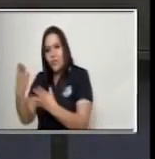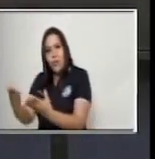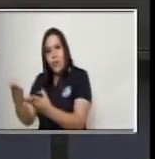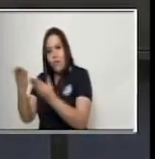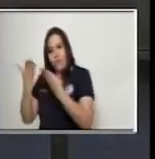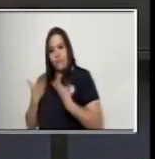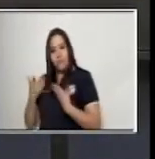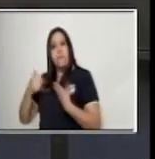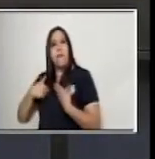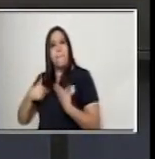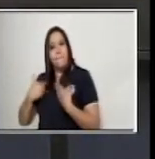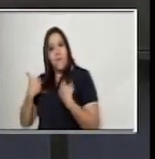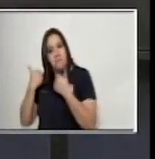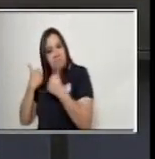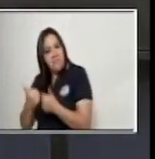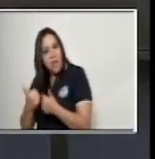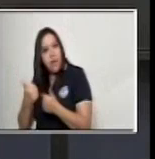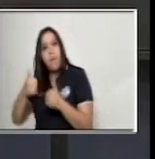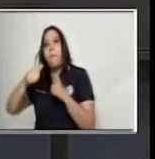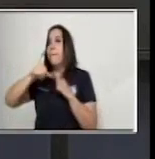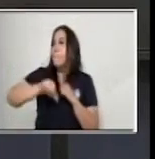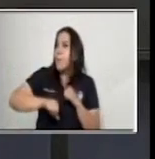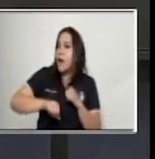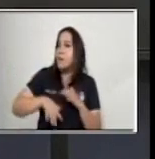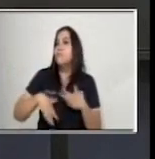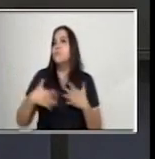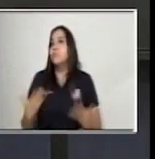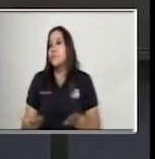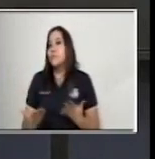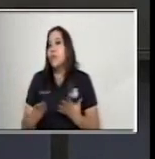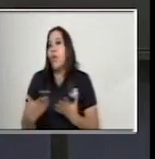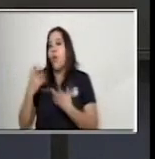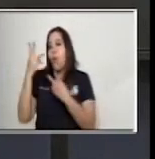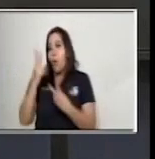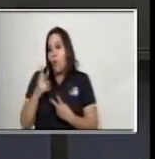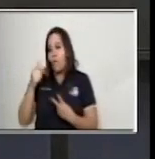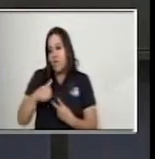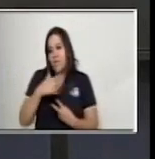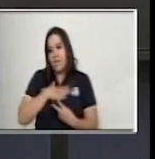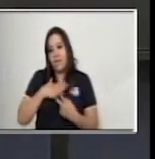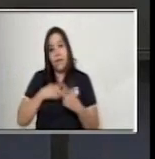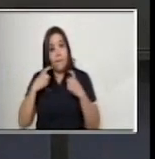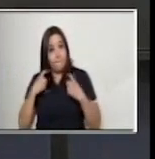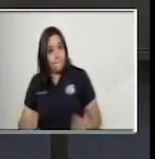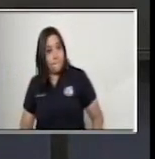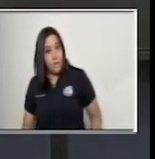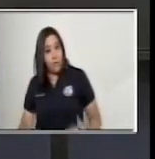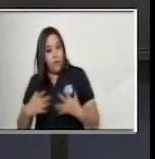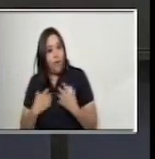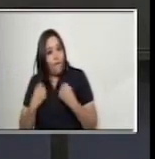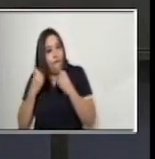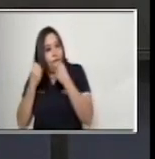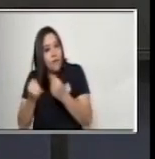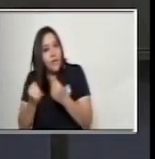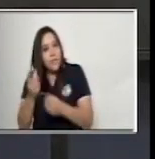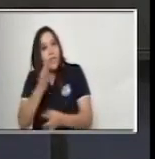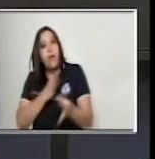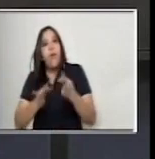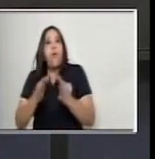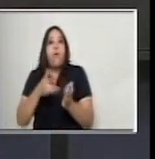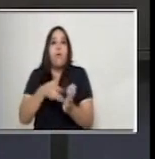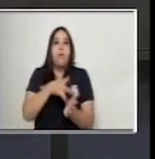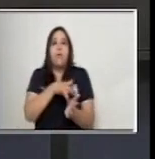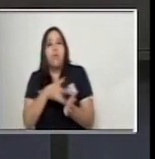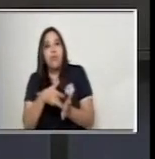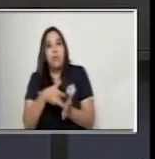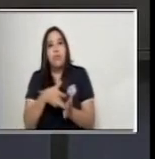diaria y cómo estos vienen a fortalecer nuestro organismo y a ayudarnos